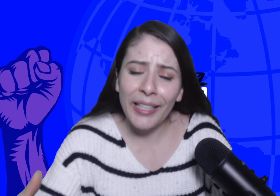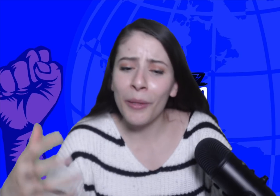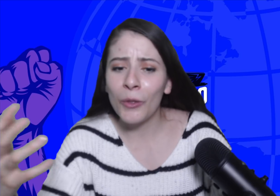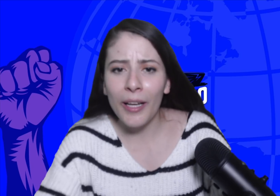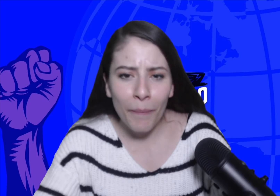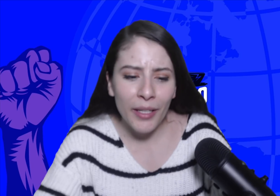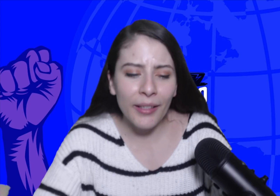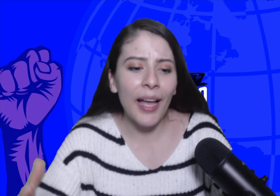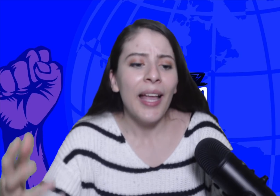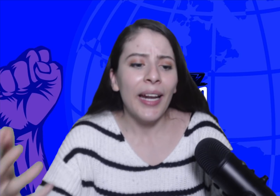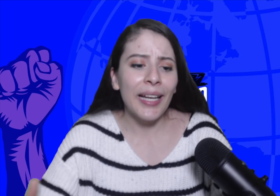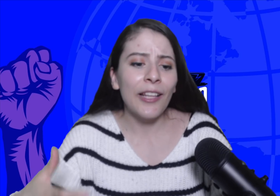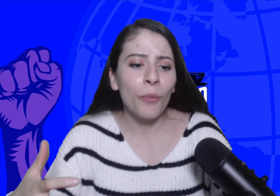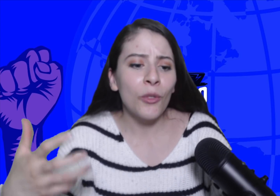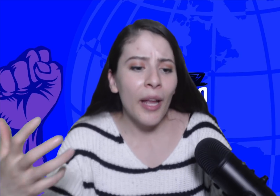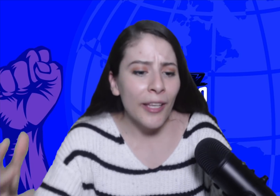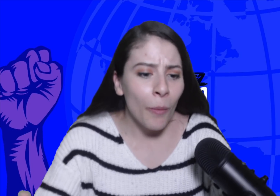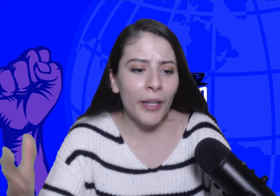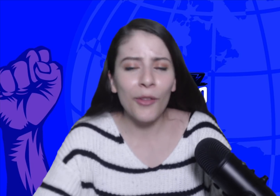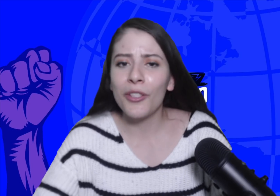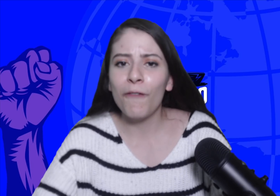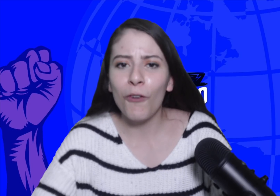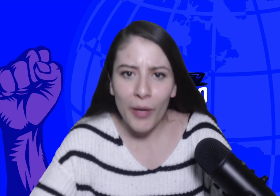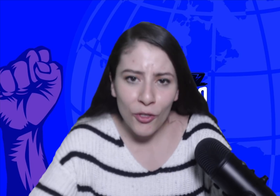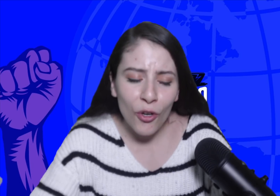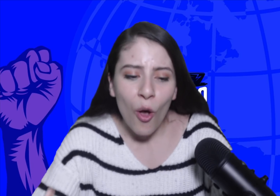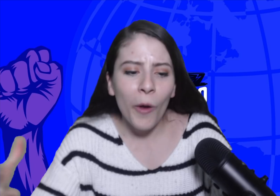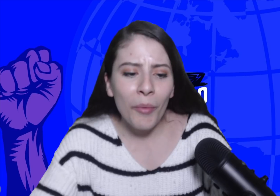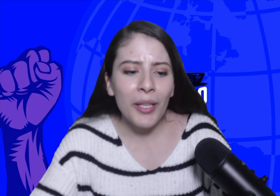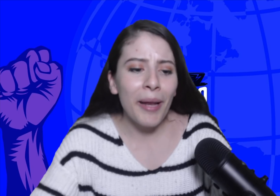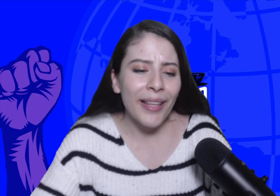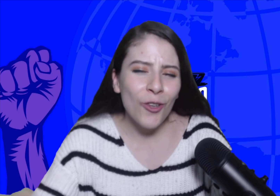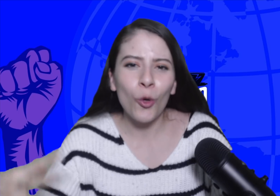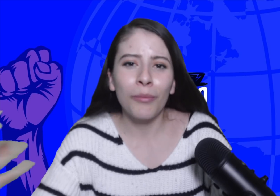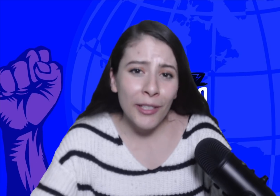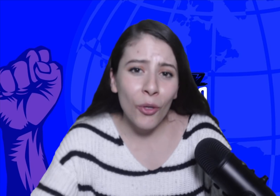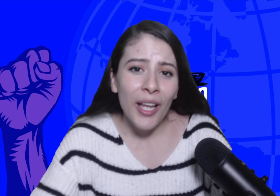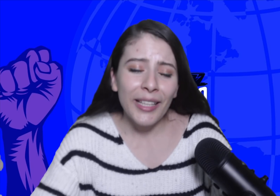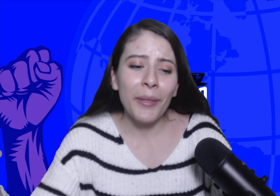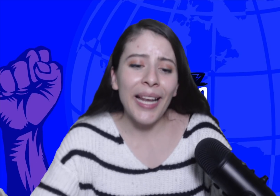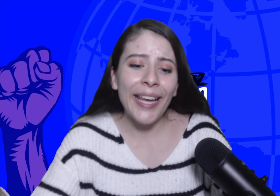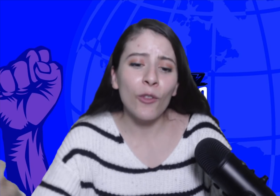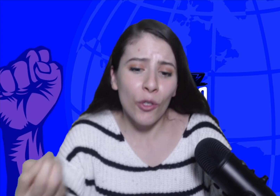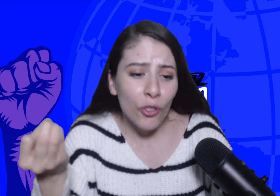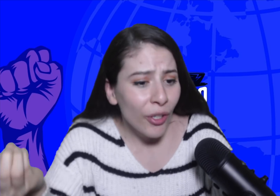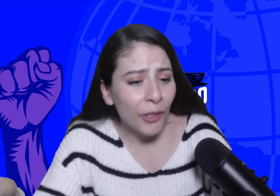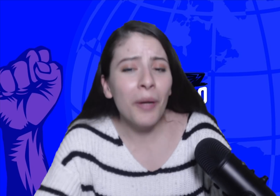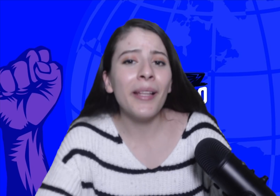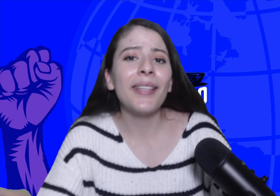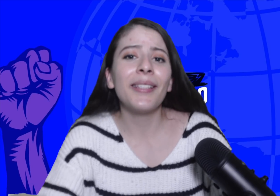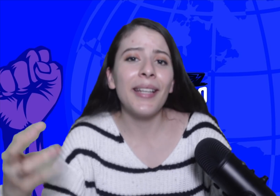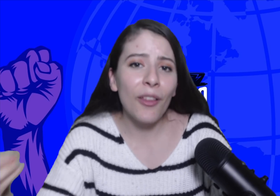canal, activando la campanita, regalándome su like y compartiendo esta información. Hoy vamos a hablar del corruptazo de Miguel Ángel Osorio Chong,